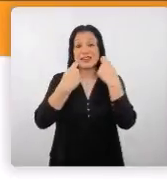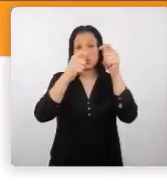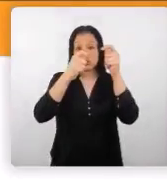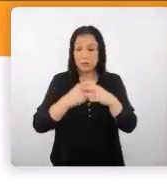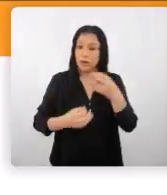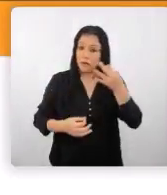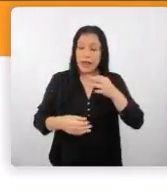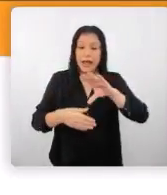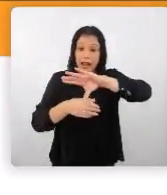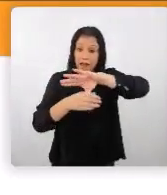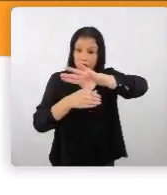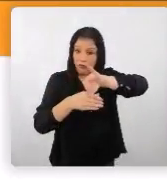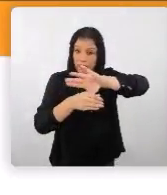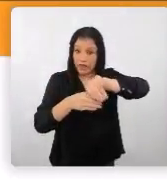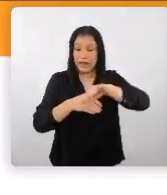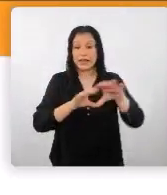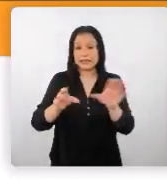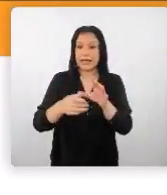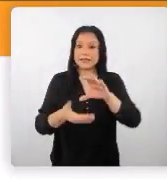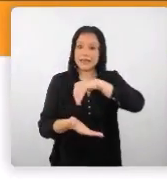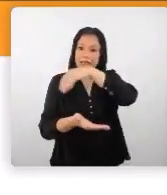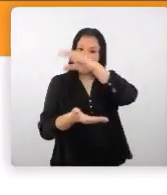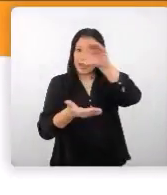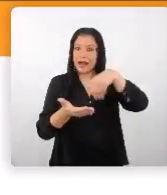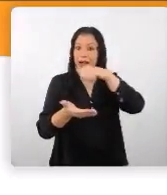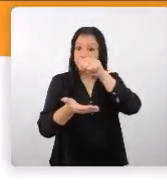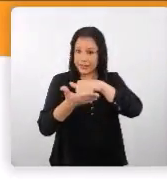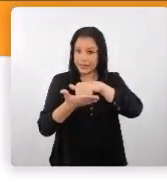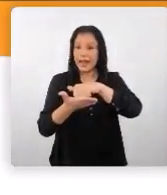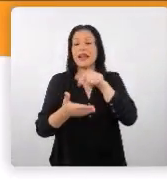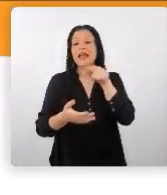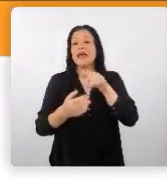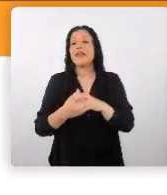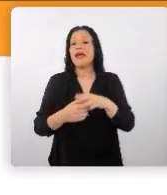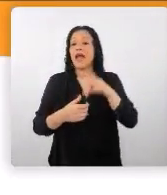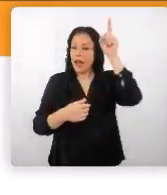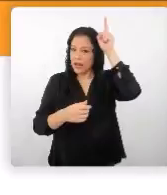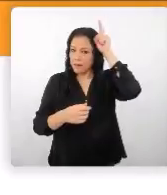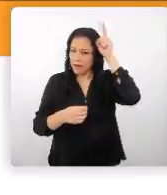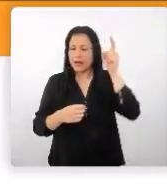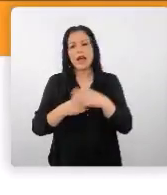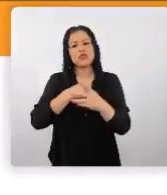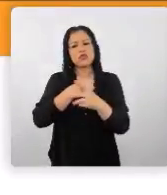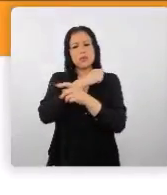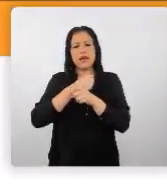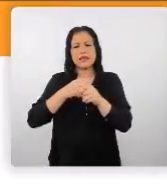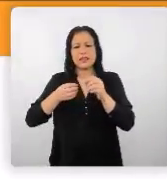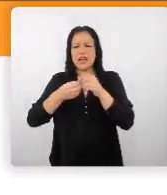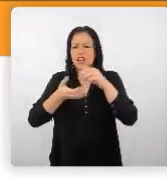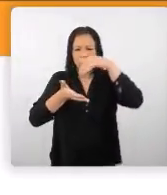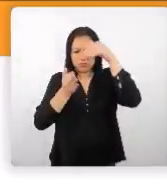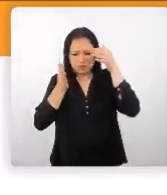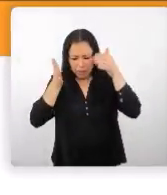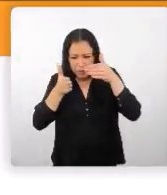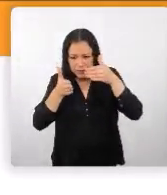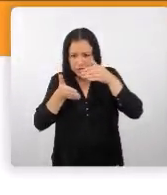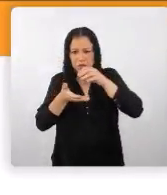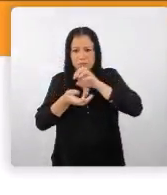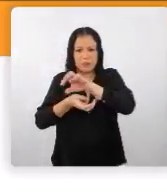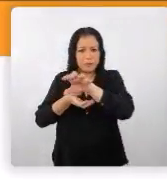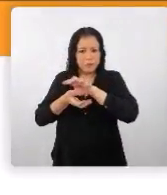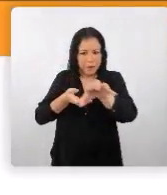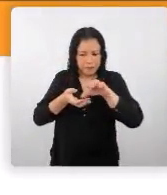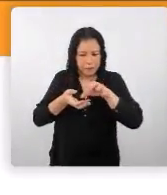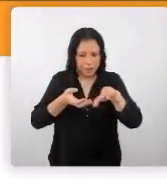se realiza en la capital, Alemania es un país bastante descentralizado. No muchas empresas tienen